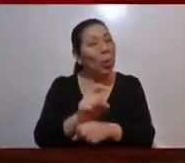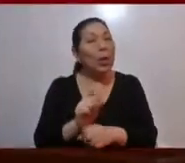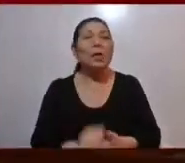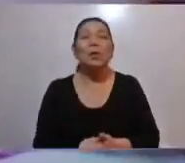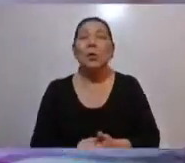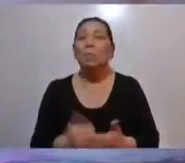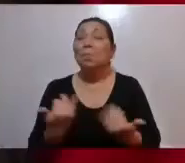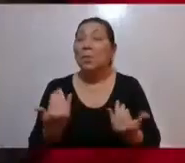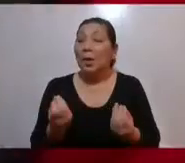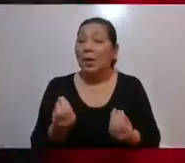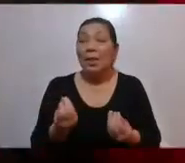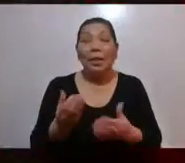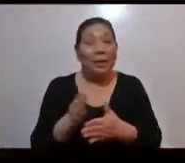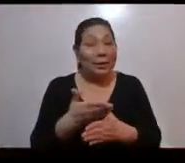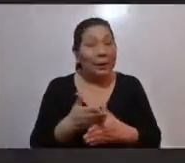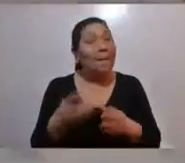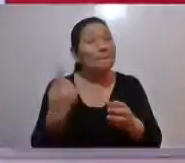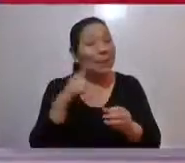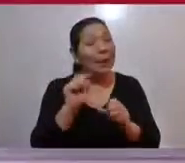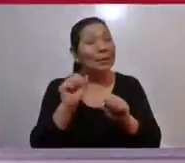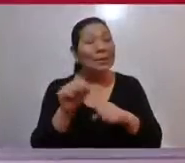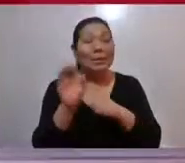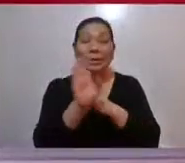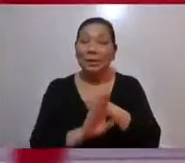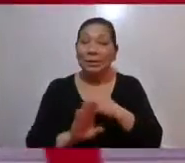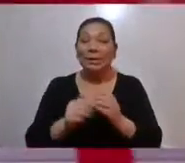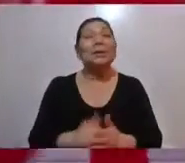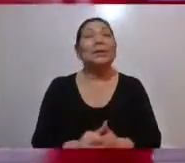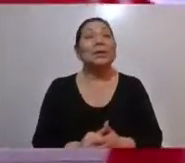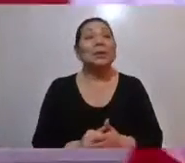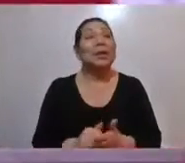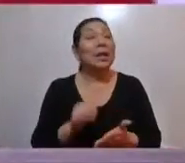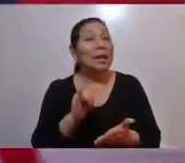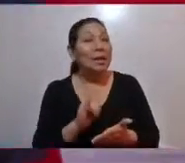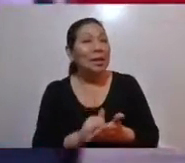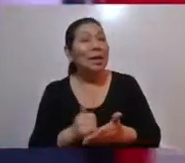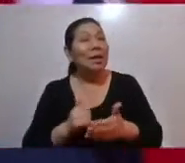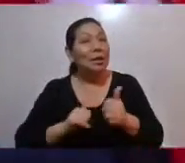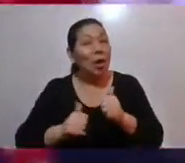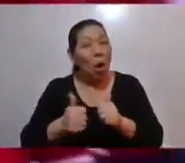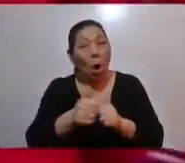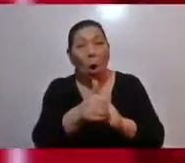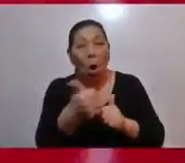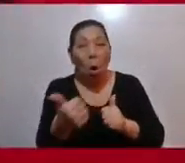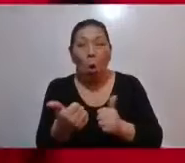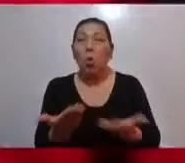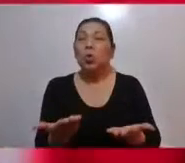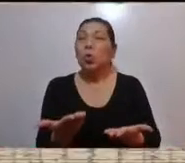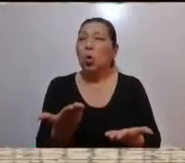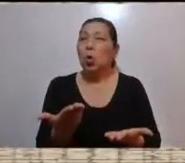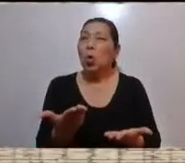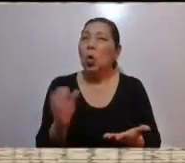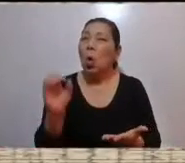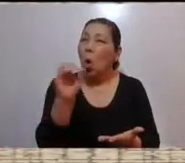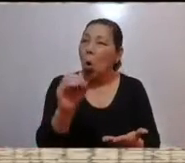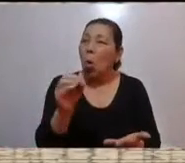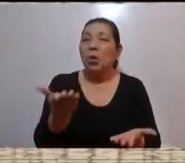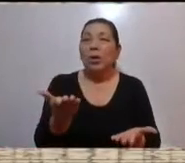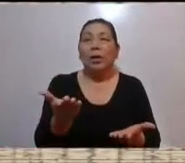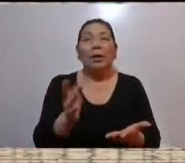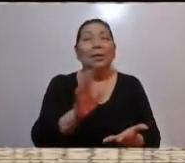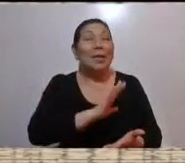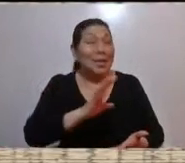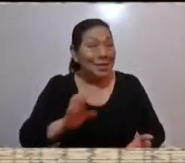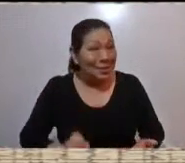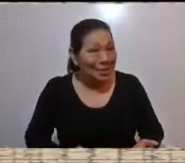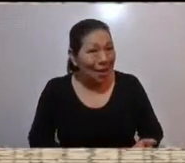la educación y establece las pautas también para garantizar a través de lo que es la actuación de otros espacios u